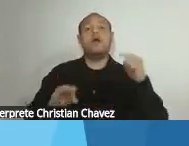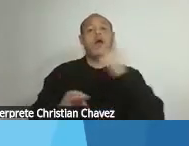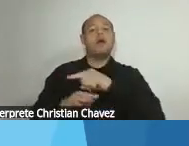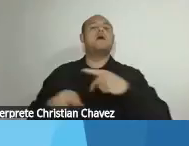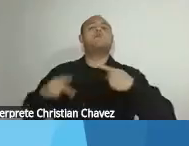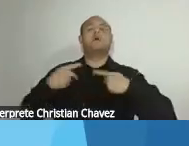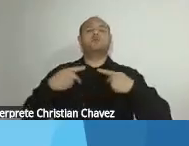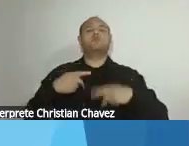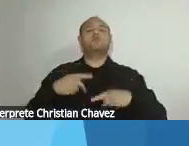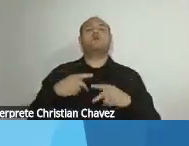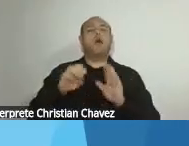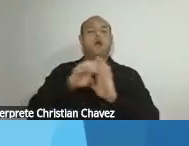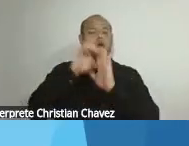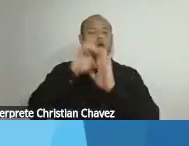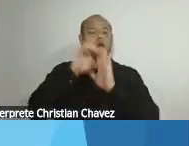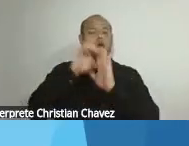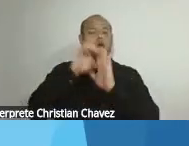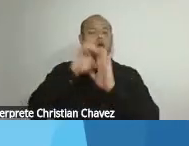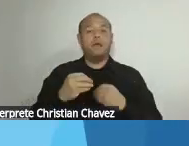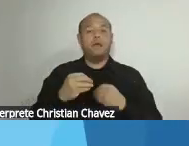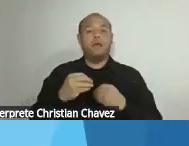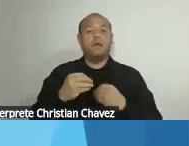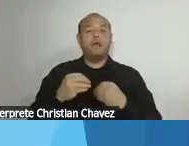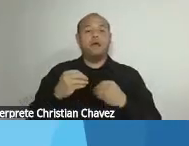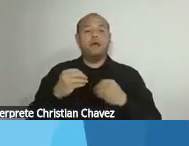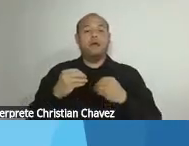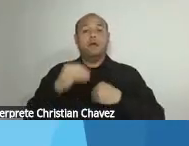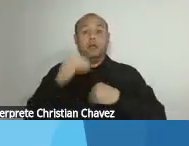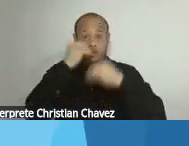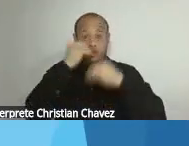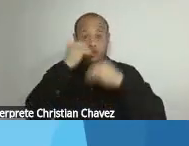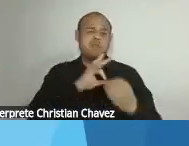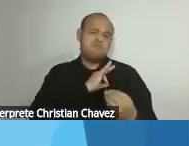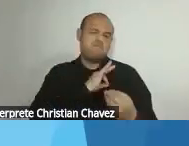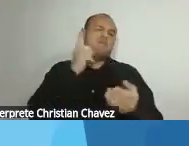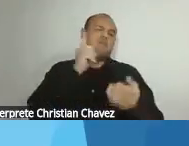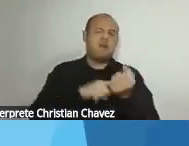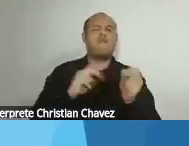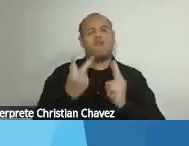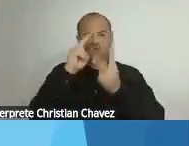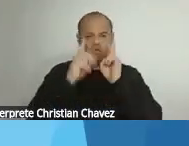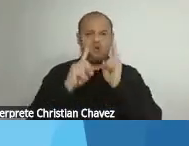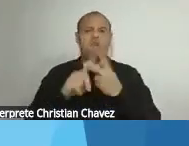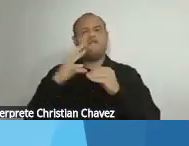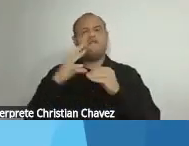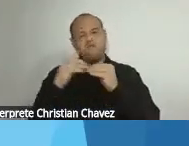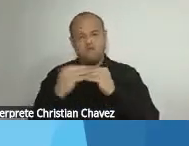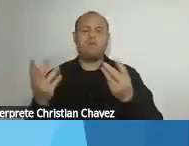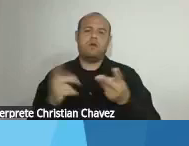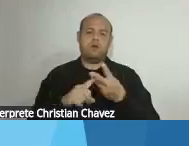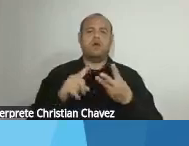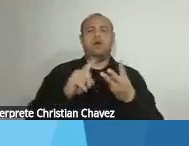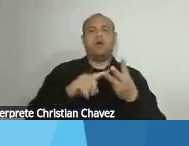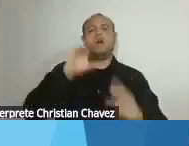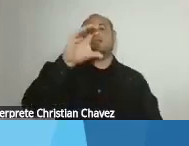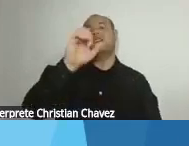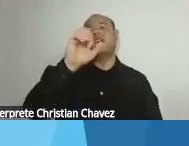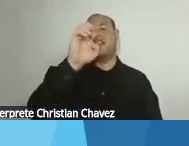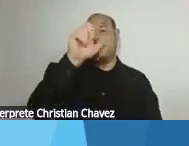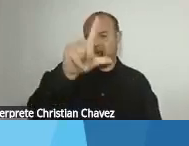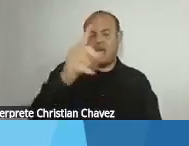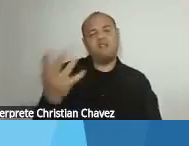involucre verduras y frutas, involucre cereales y tubérculos, involucre alimentos de origen animal